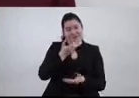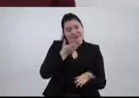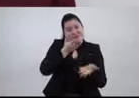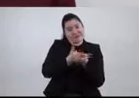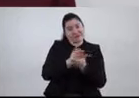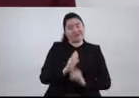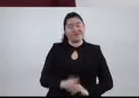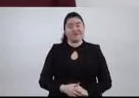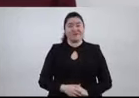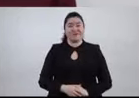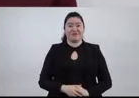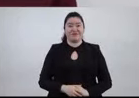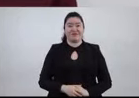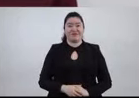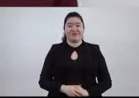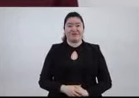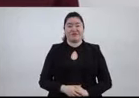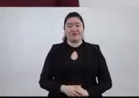escuelas.